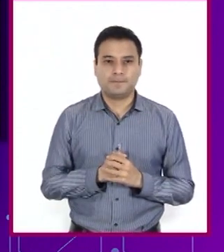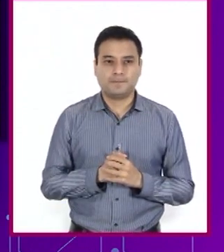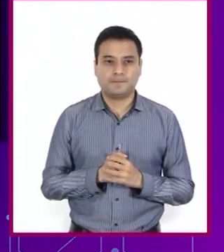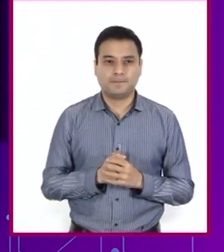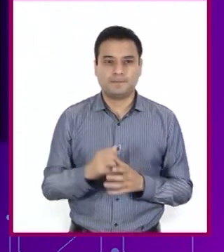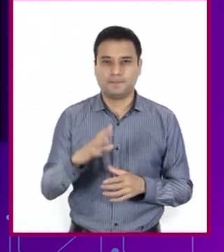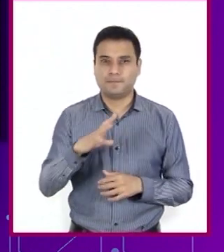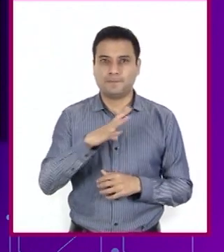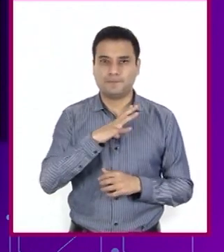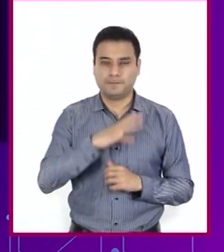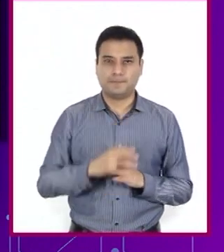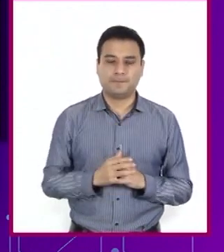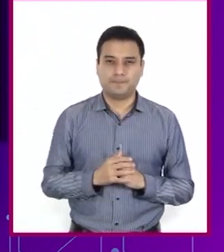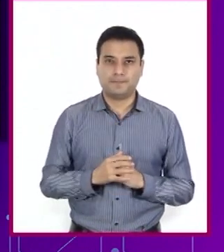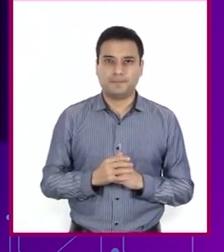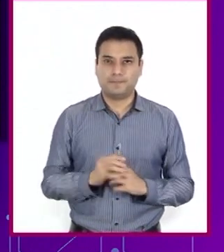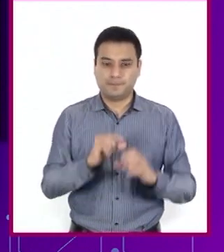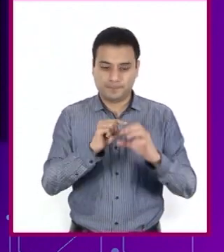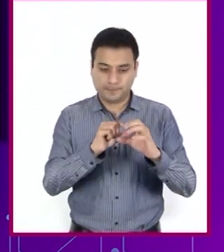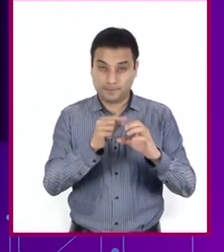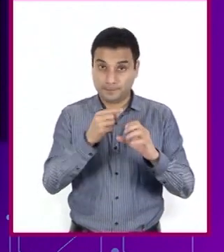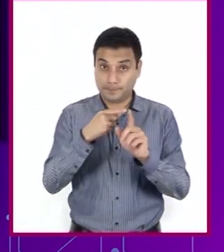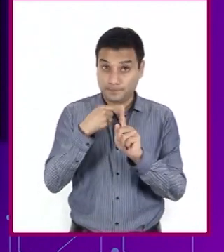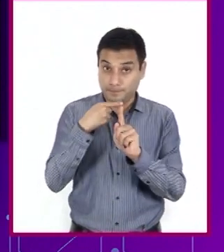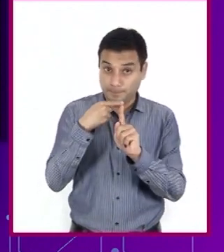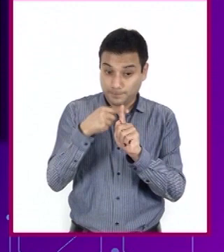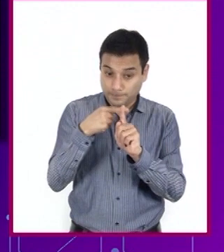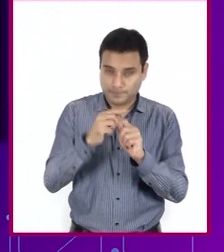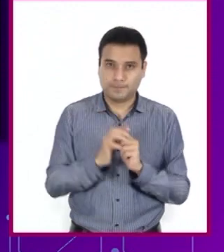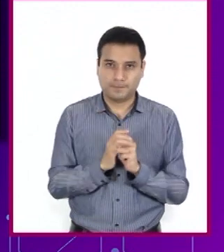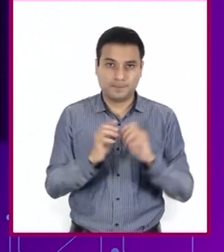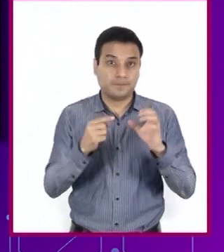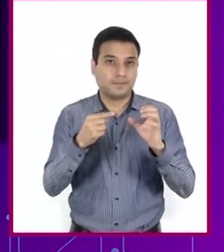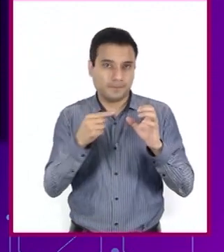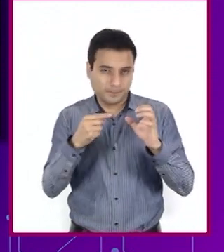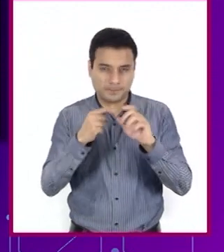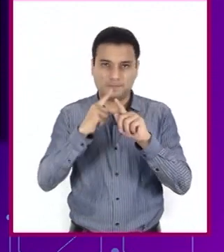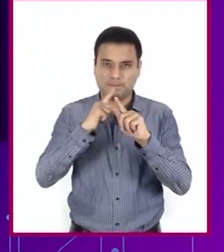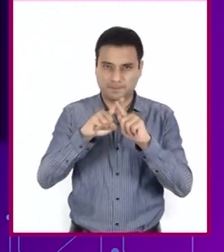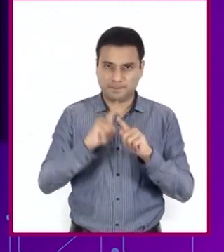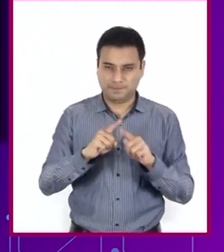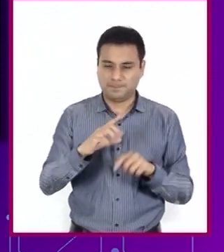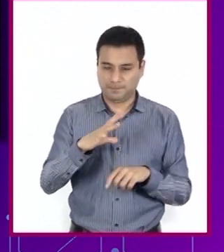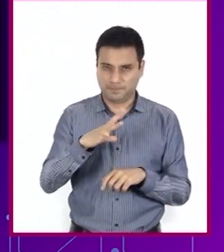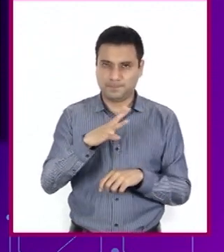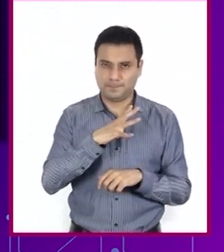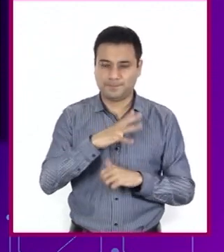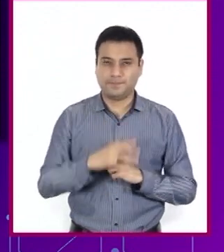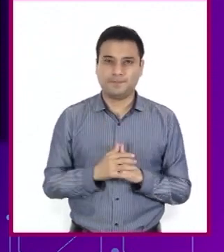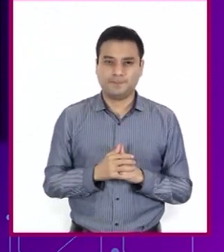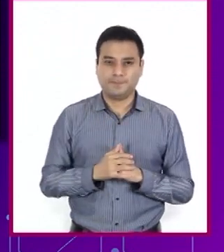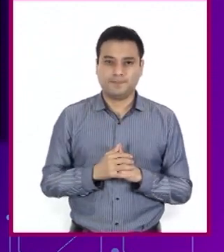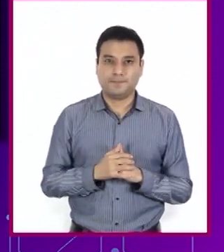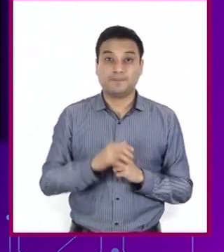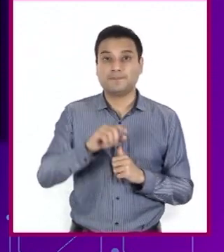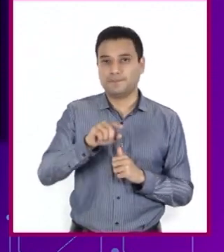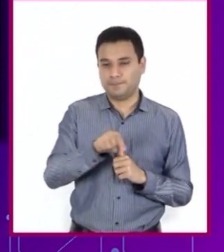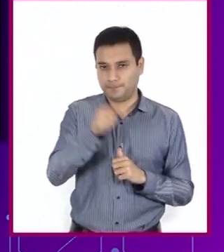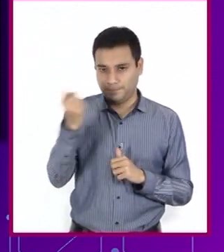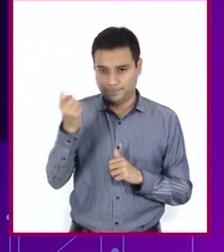número de protones, neutrones y electrones. En la parte superior derecha aparece la tabla